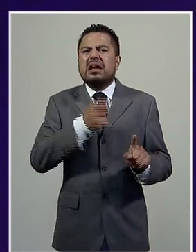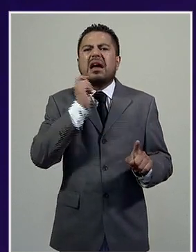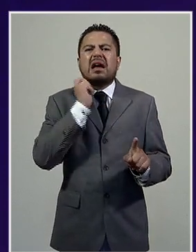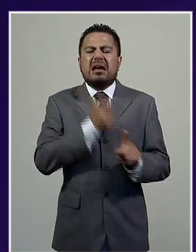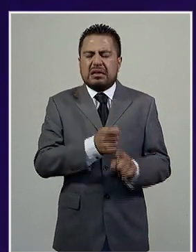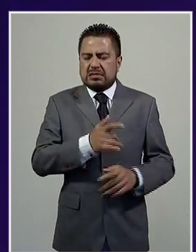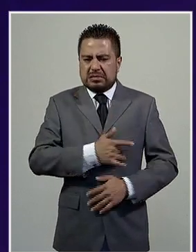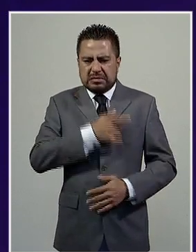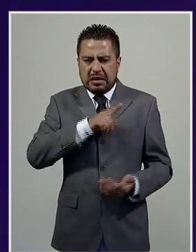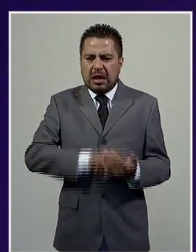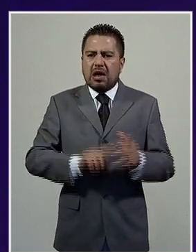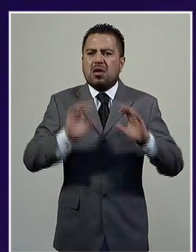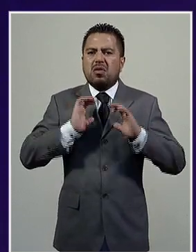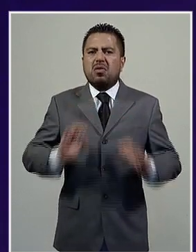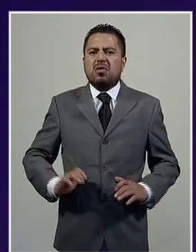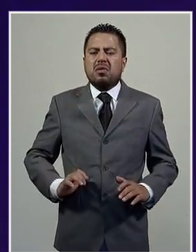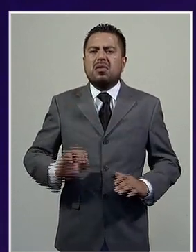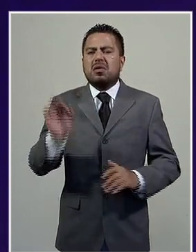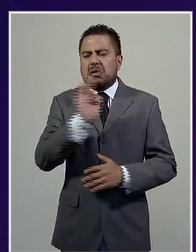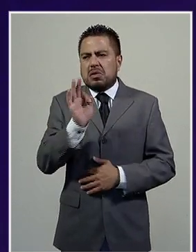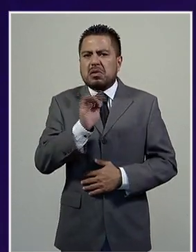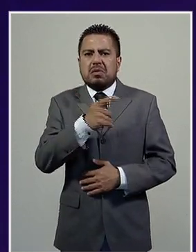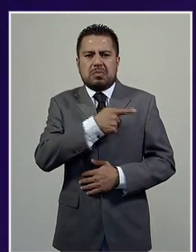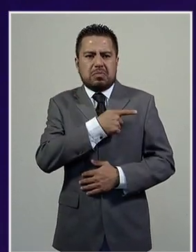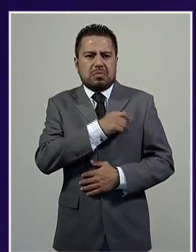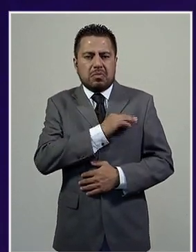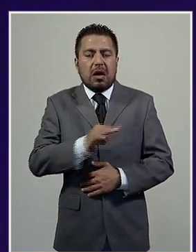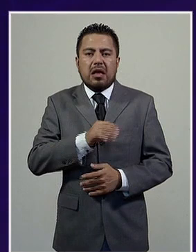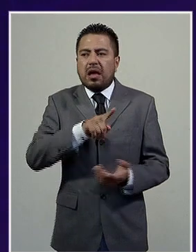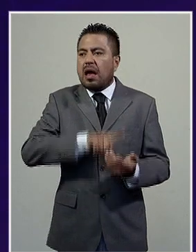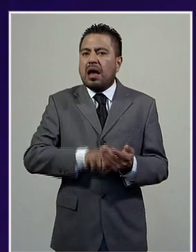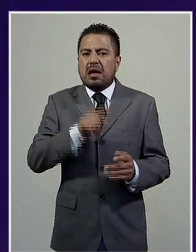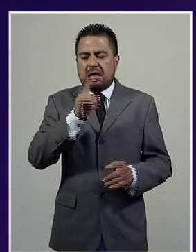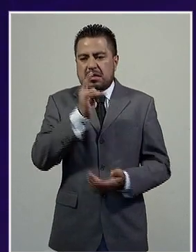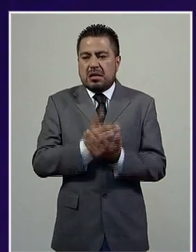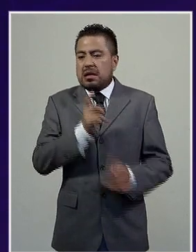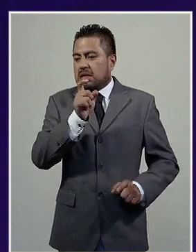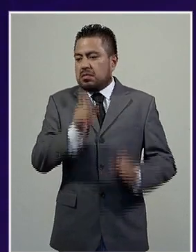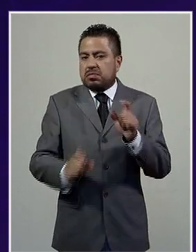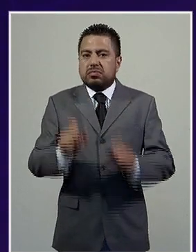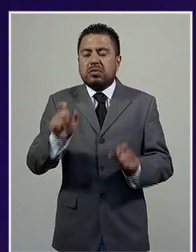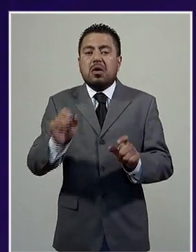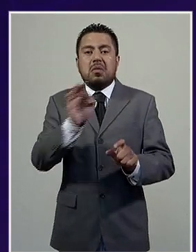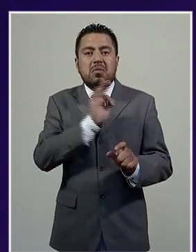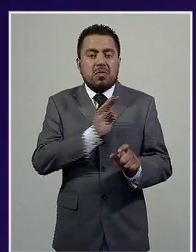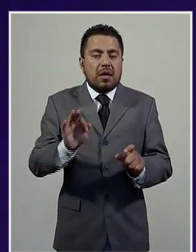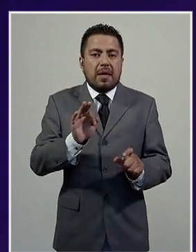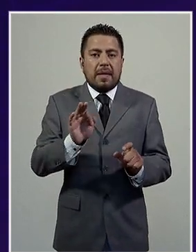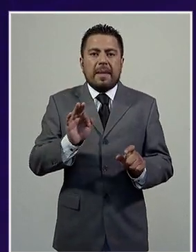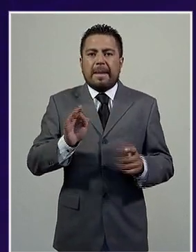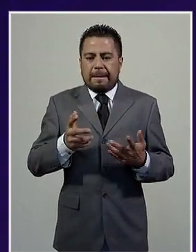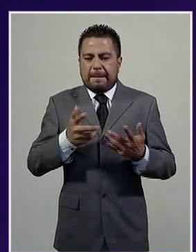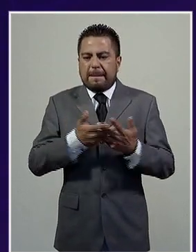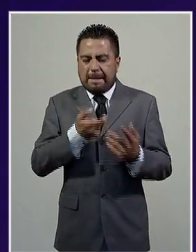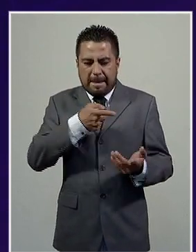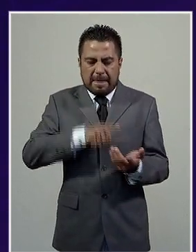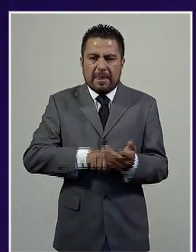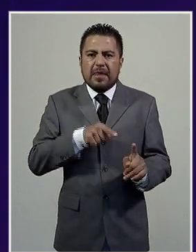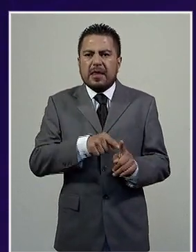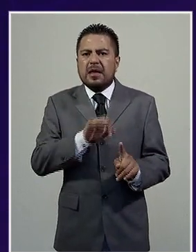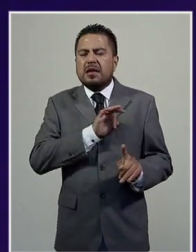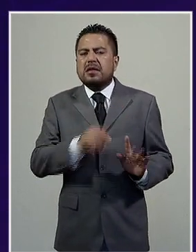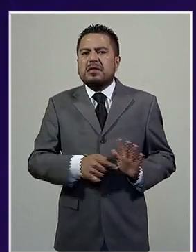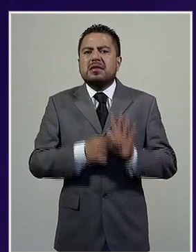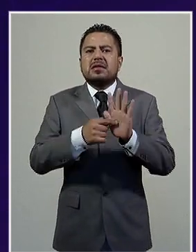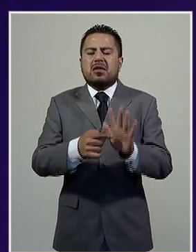la apariencia física? Puede ser que la apariencia física denote una cierta identidad, puede ser que la apariencia física se